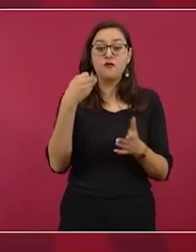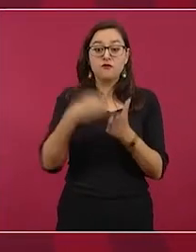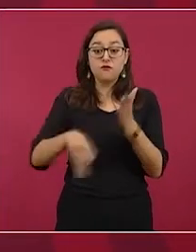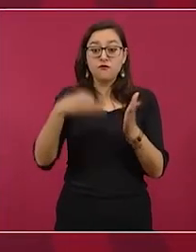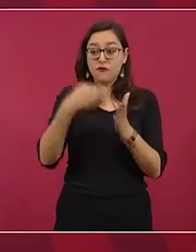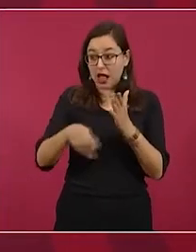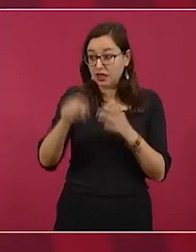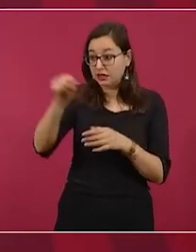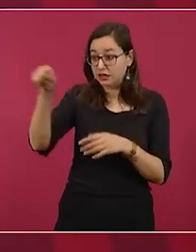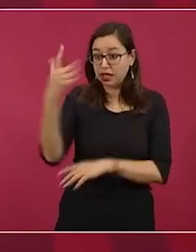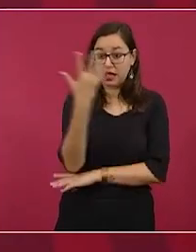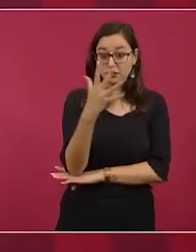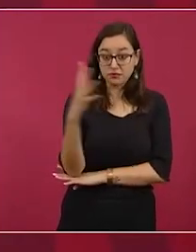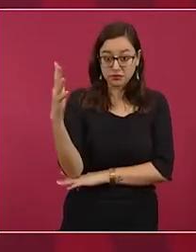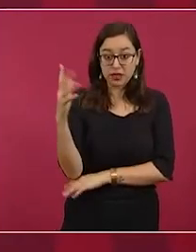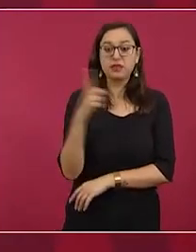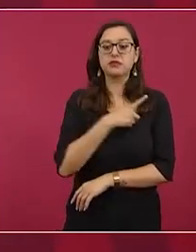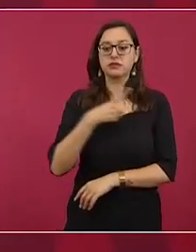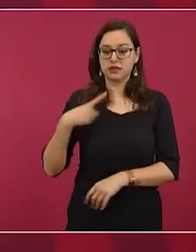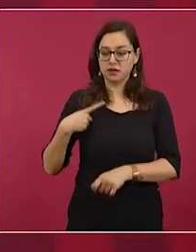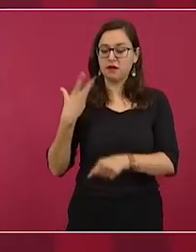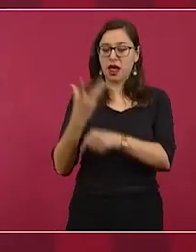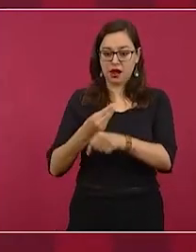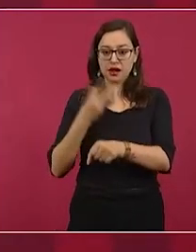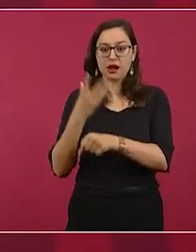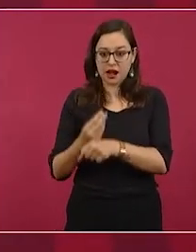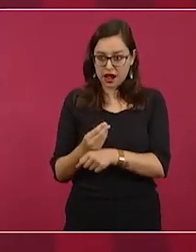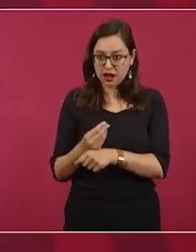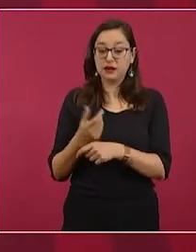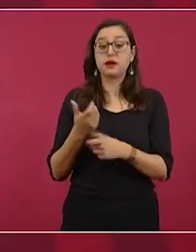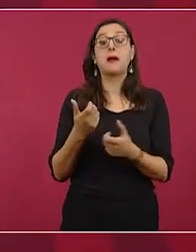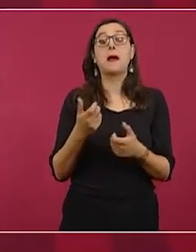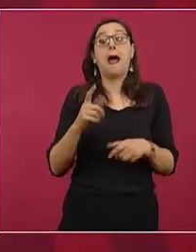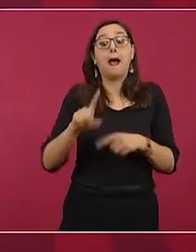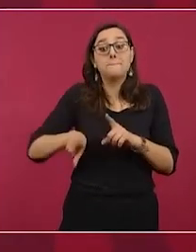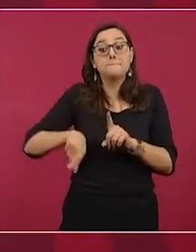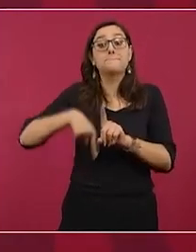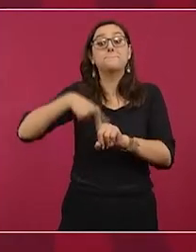se están creando tres parques naturales,